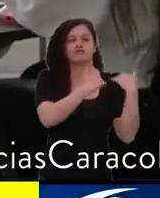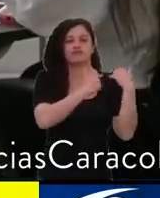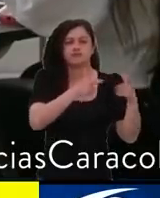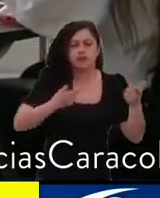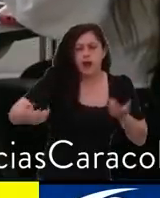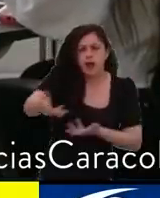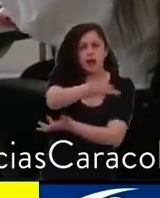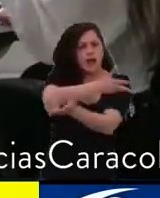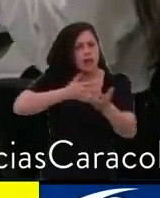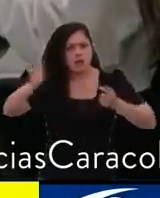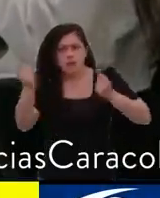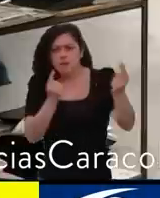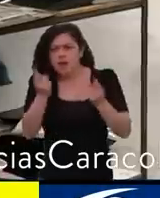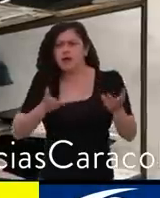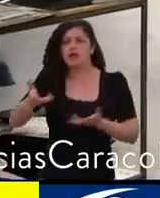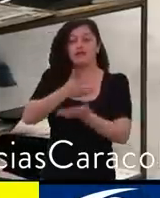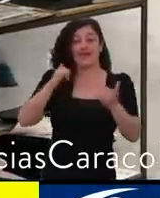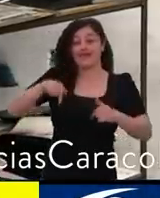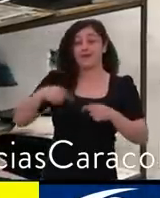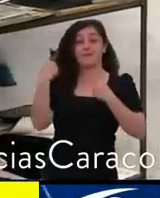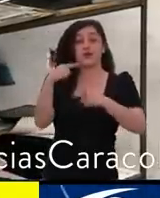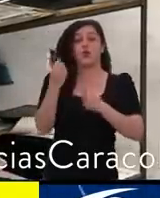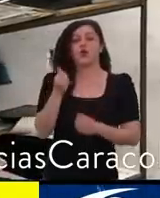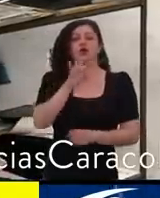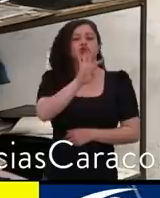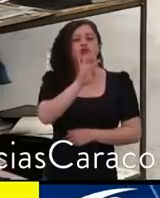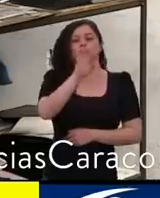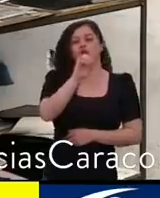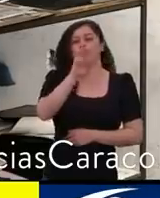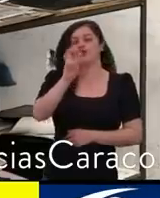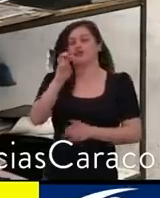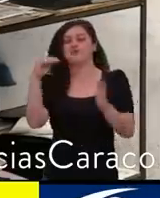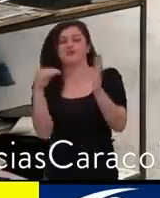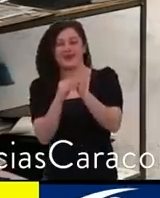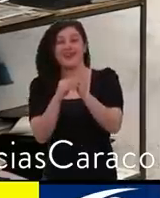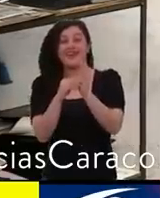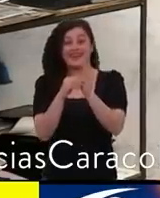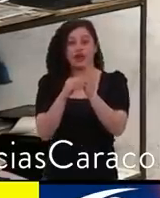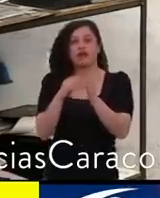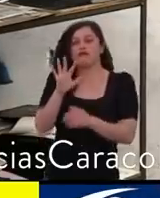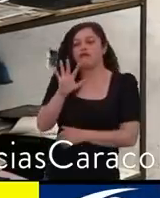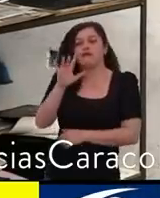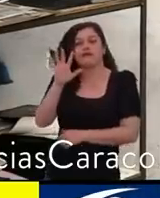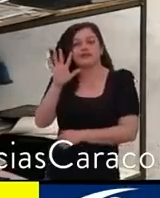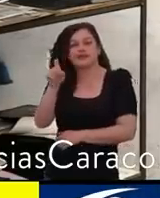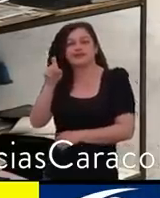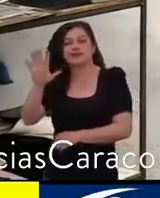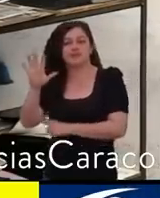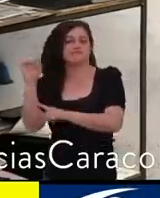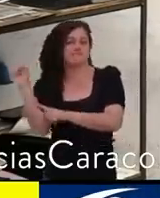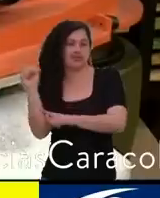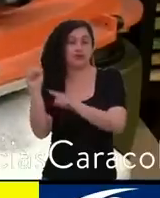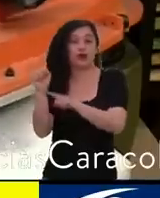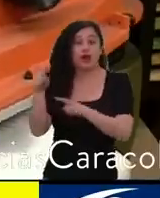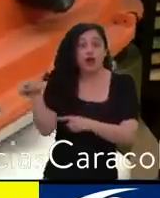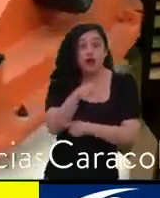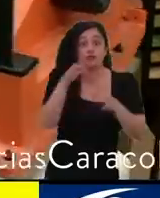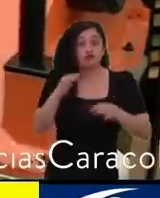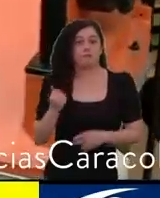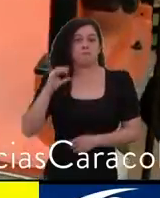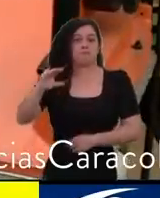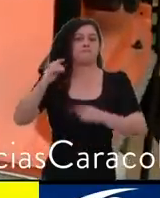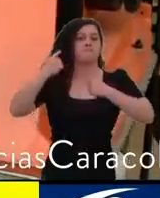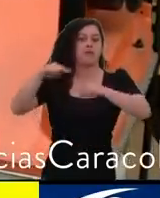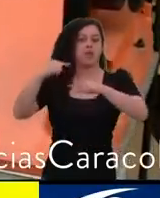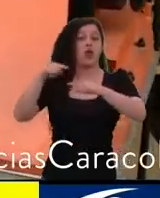salario mínimo es de 908.526 pesos y la propuesta de llegar al millón de pesos la trazó el presidente Iván Duque